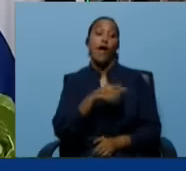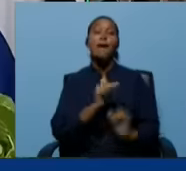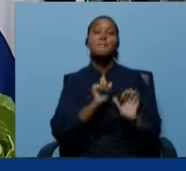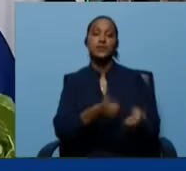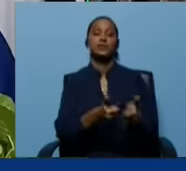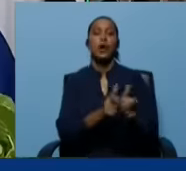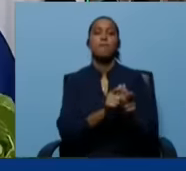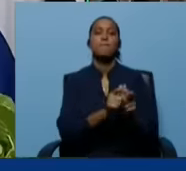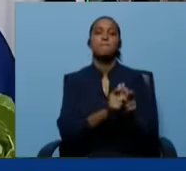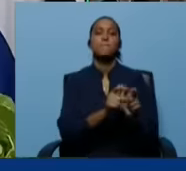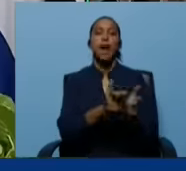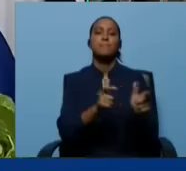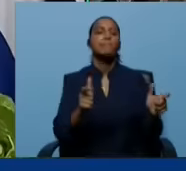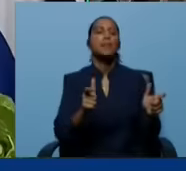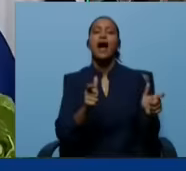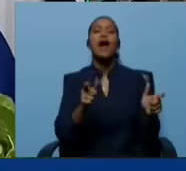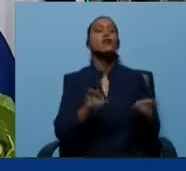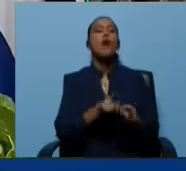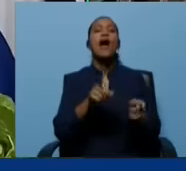como algo